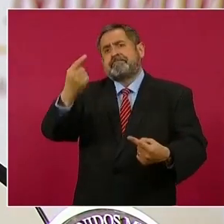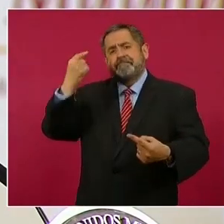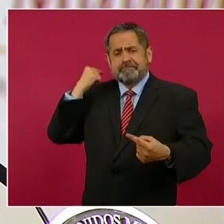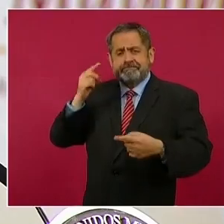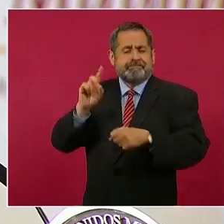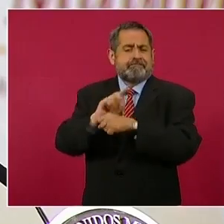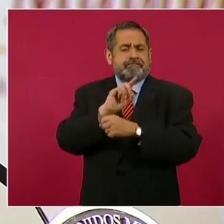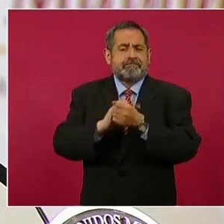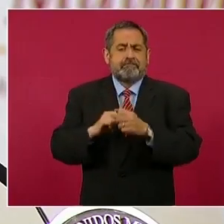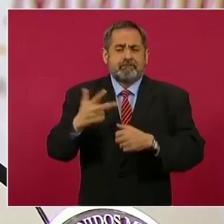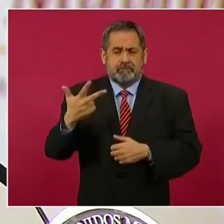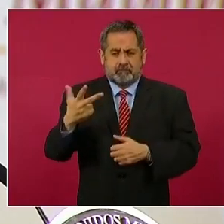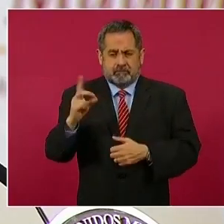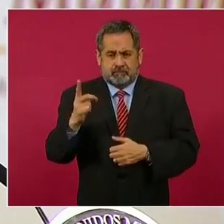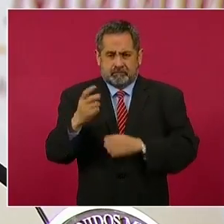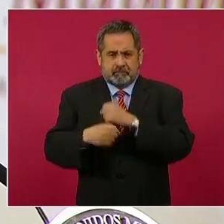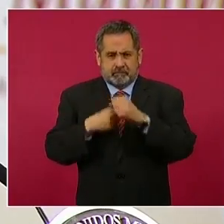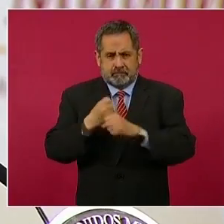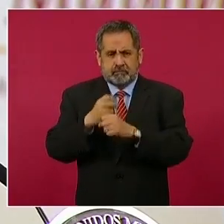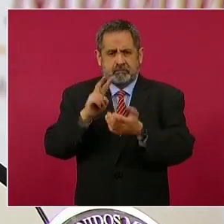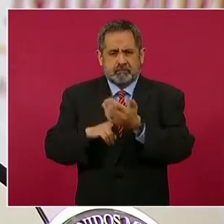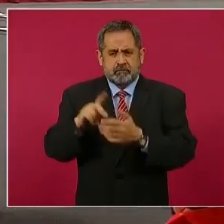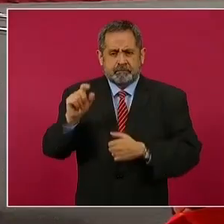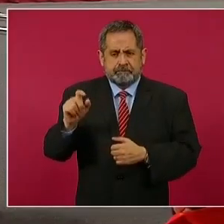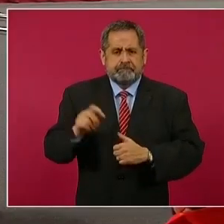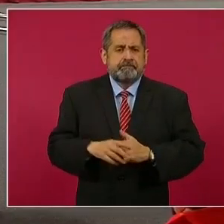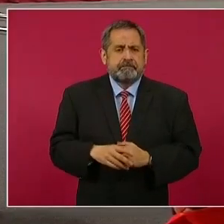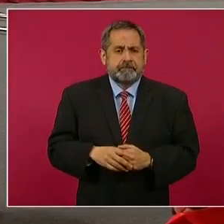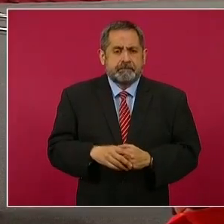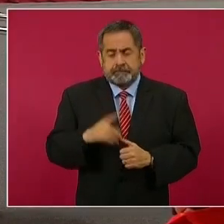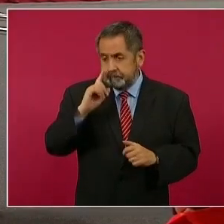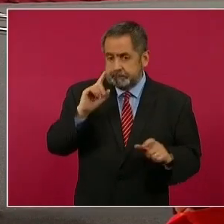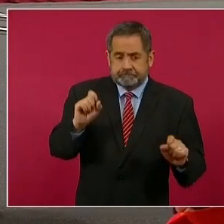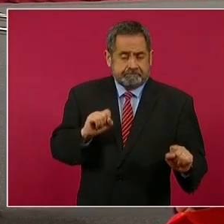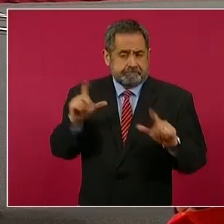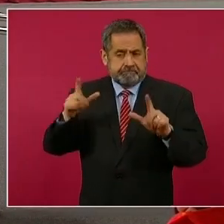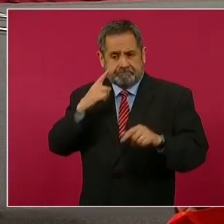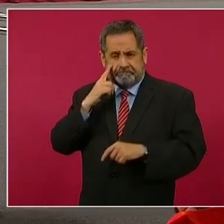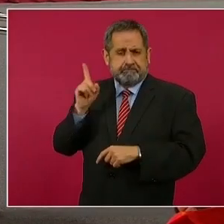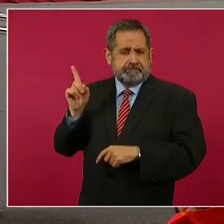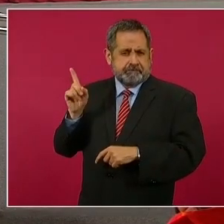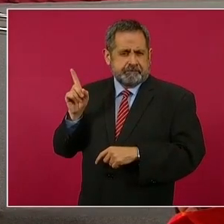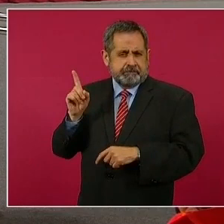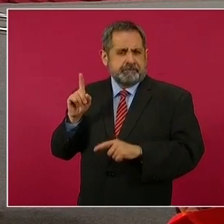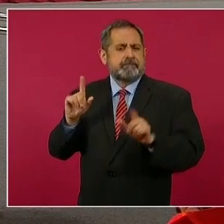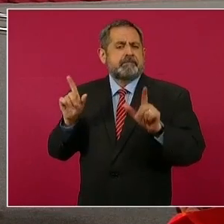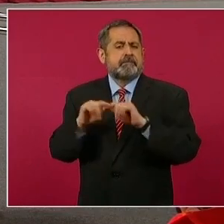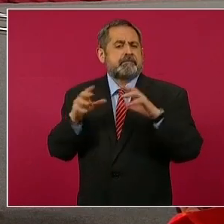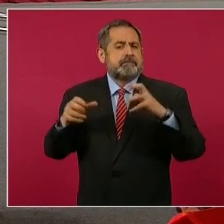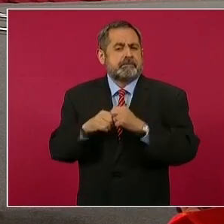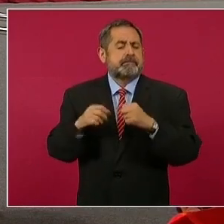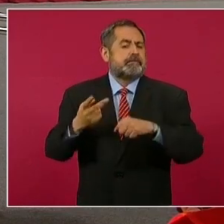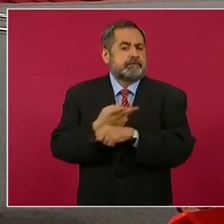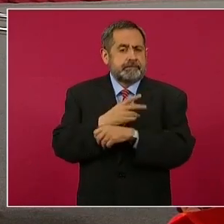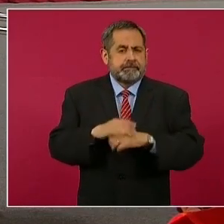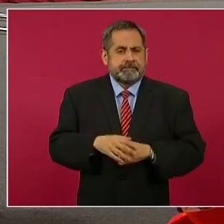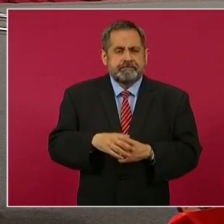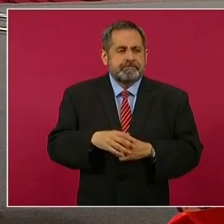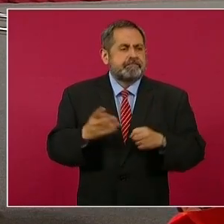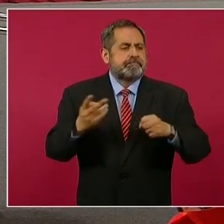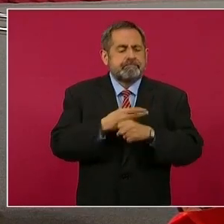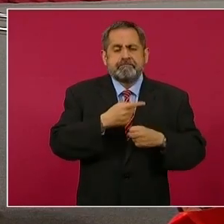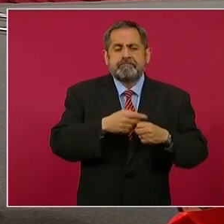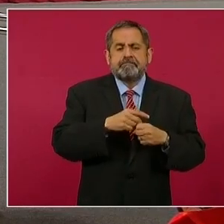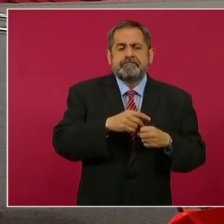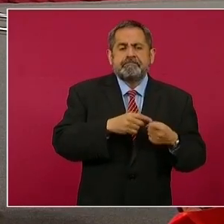8 de diciembre de 2020. Veamos en esta siguiente gráfica el resumen en este documento de mapa de ruta